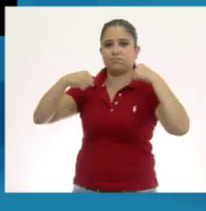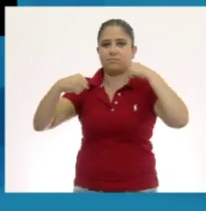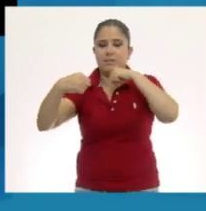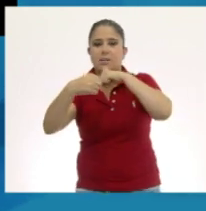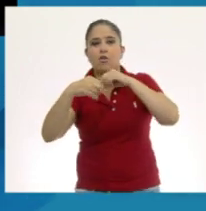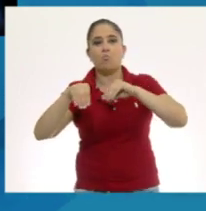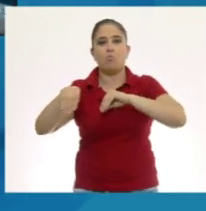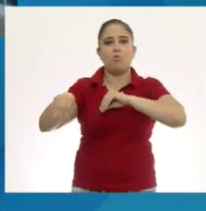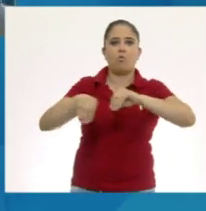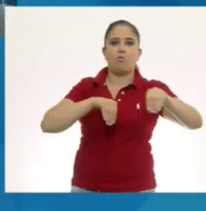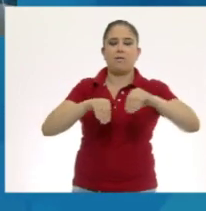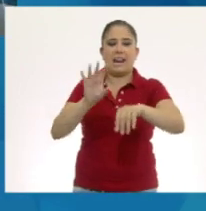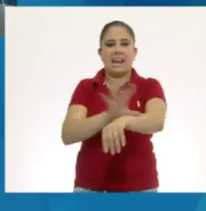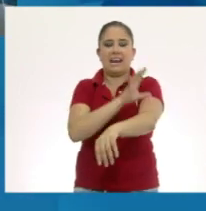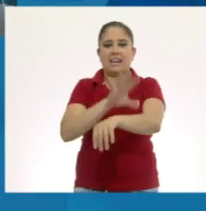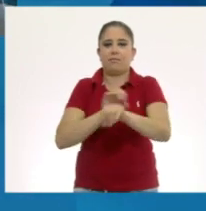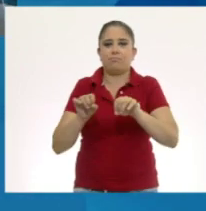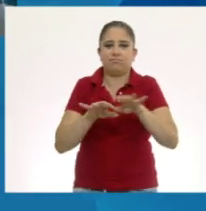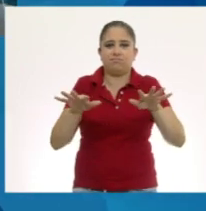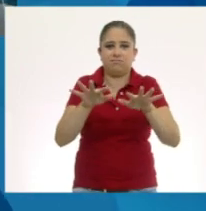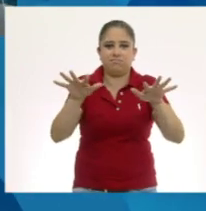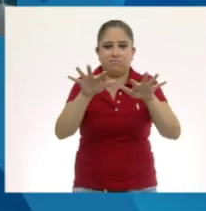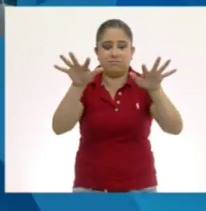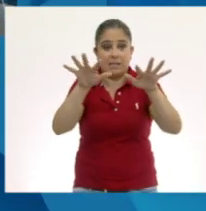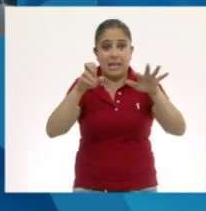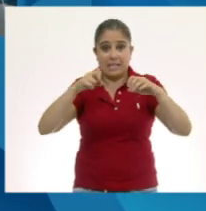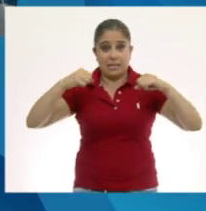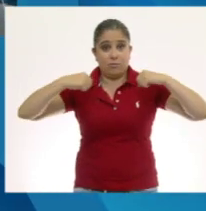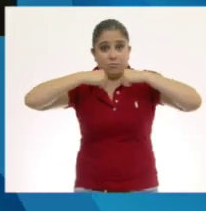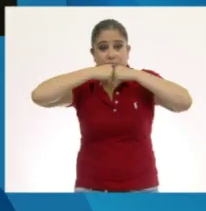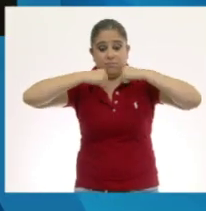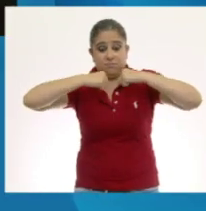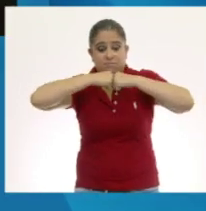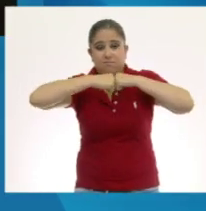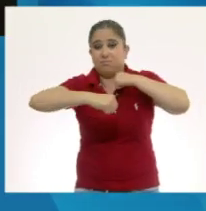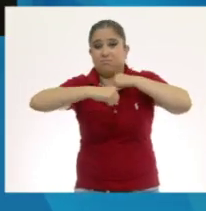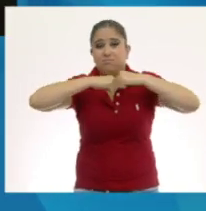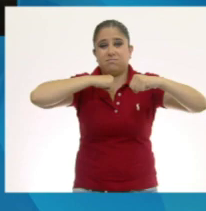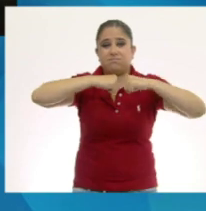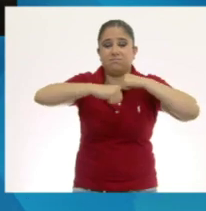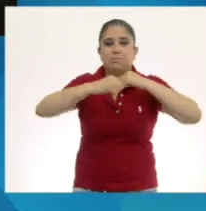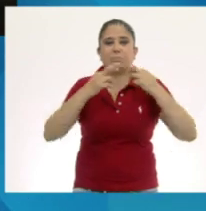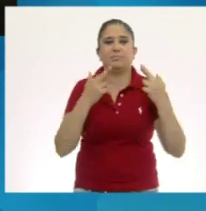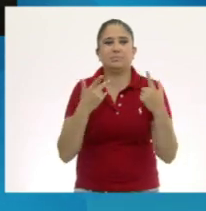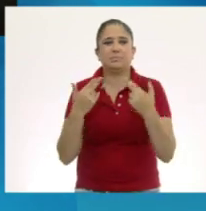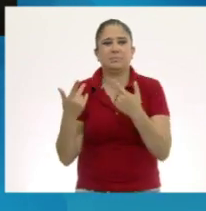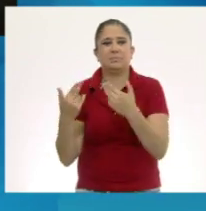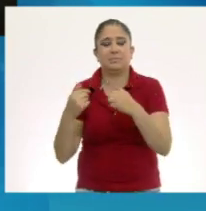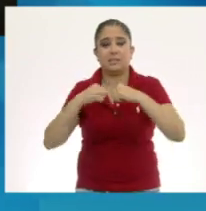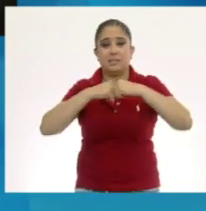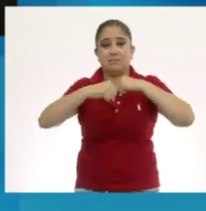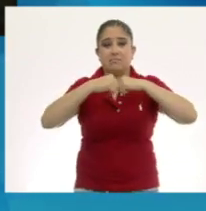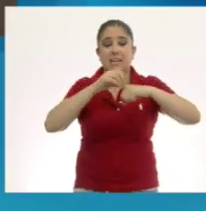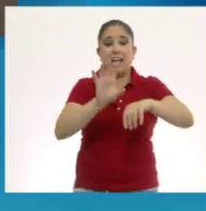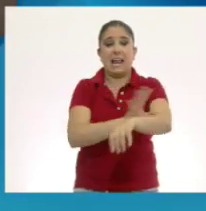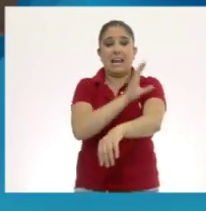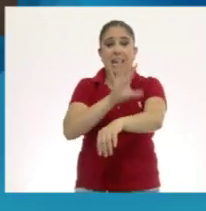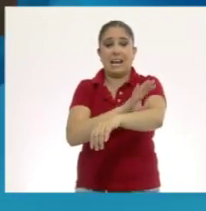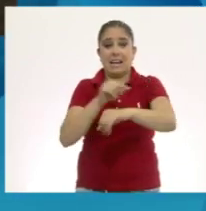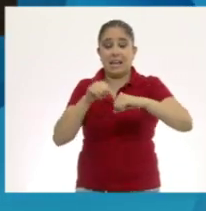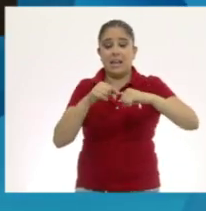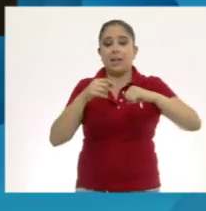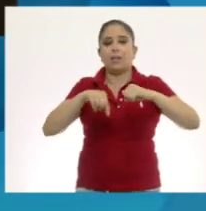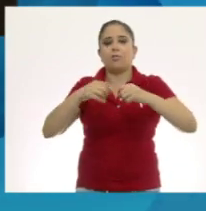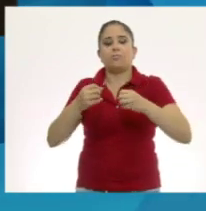esa energía liberada. Al chocar, las placas se fracturan. La energía que liberan se desplaza desde el